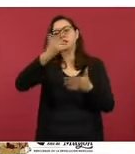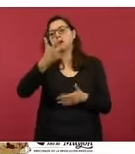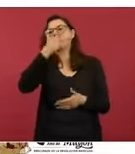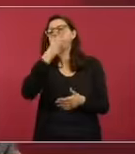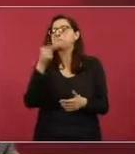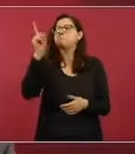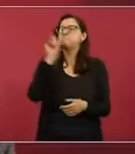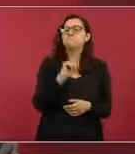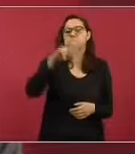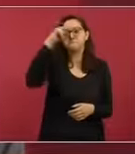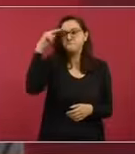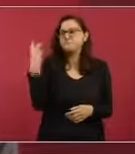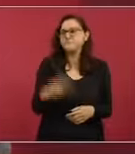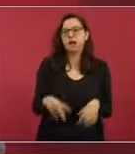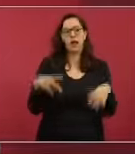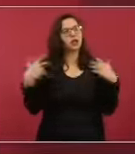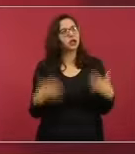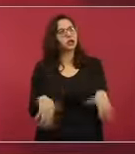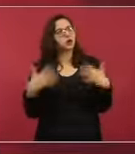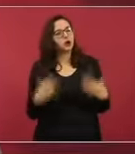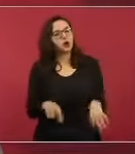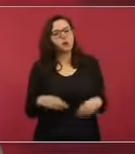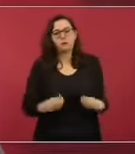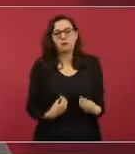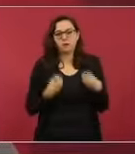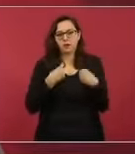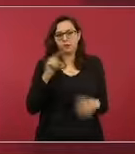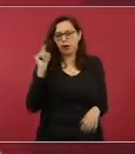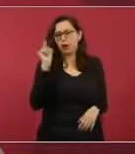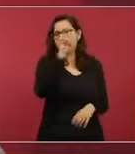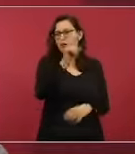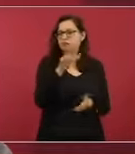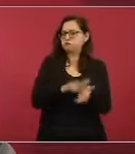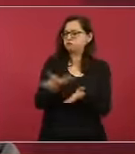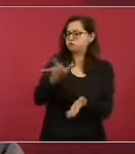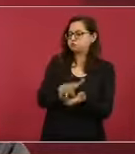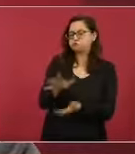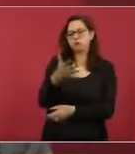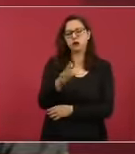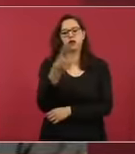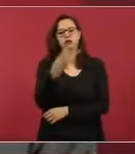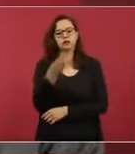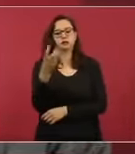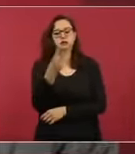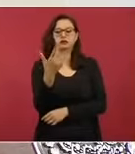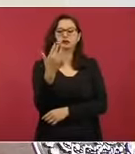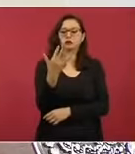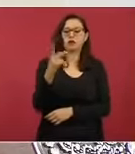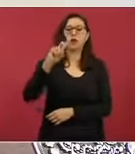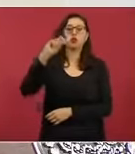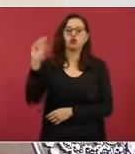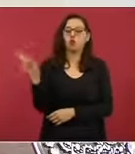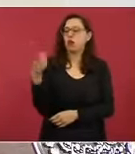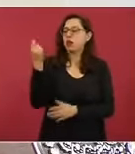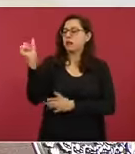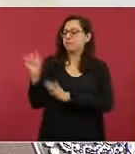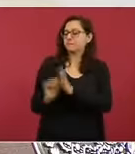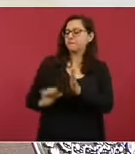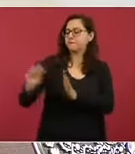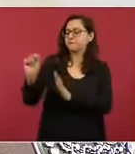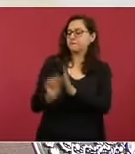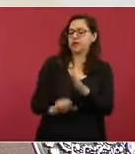solidarios con sus familias, con sus paisanos, y que envían en promedio $350 cada mes a mamá o